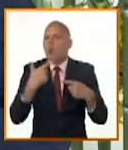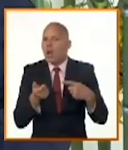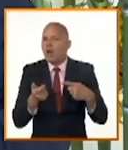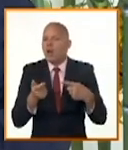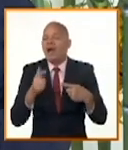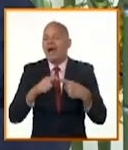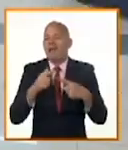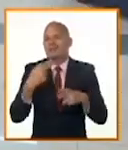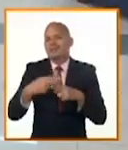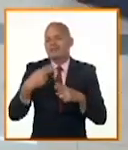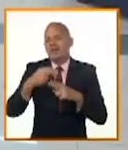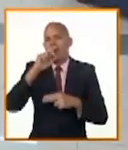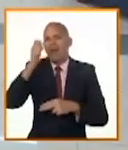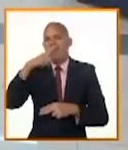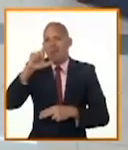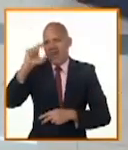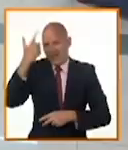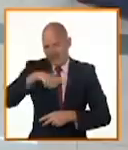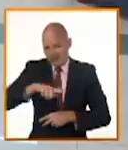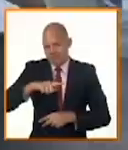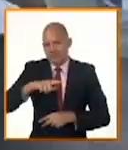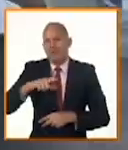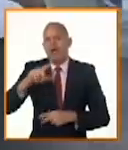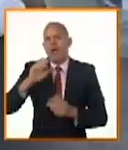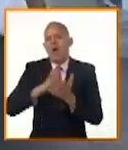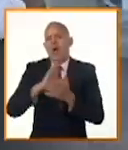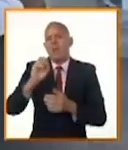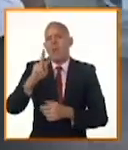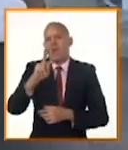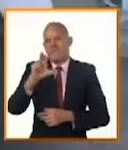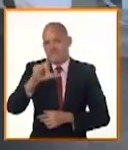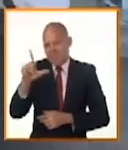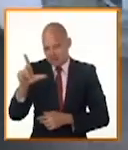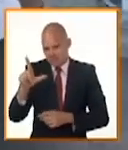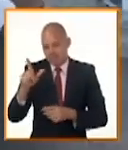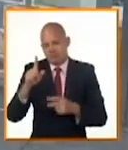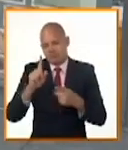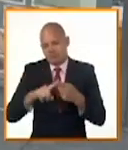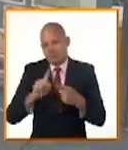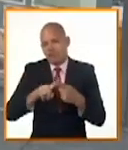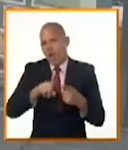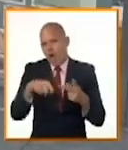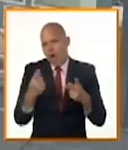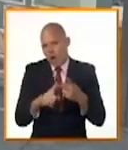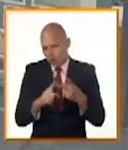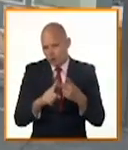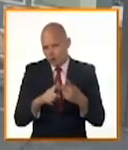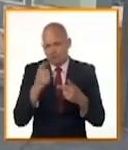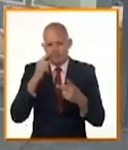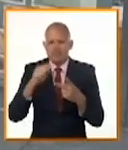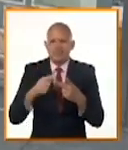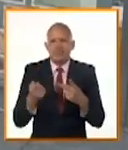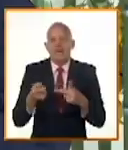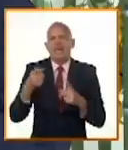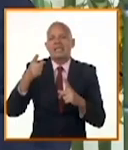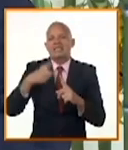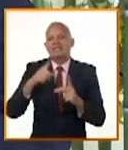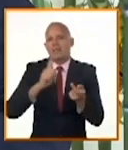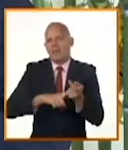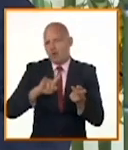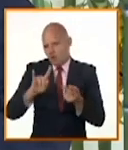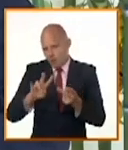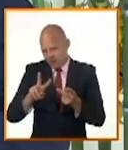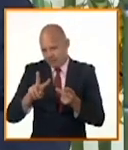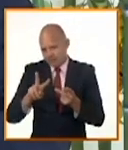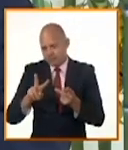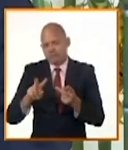móvil Esos son los tres canales por los cuales los actores económicos pueden realizar transacciones están disponibles las 24 horas